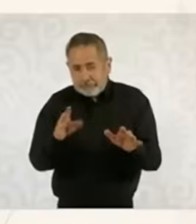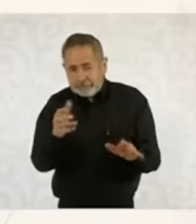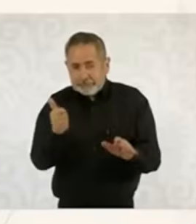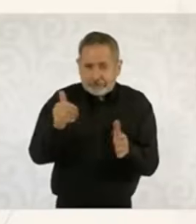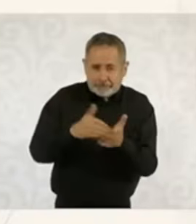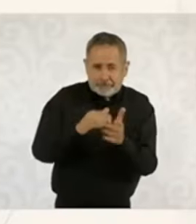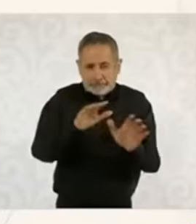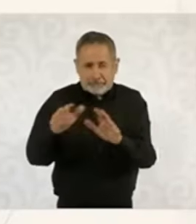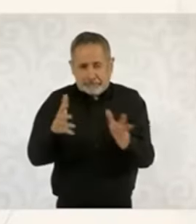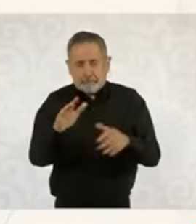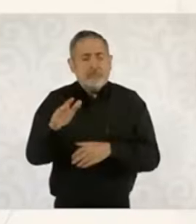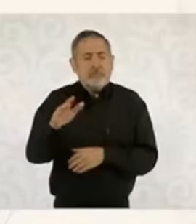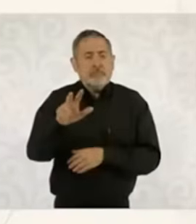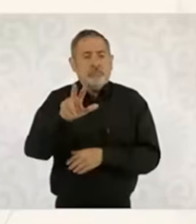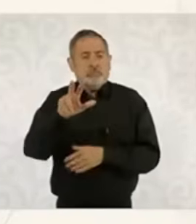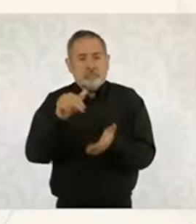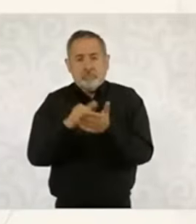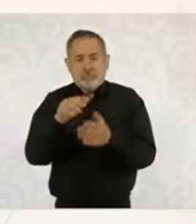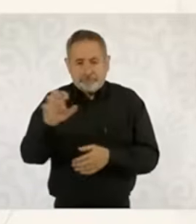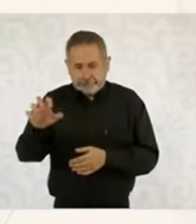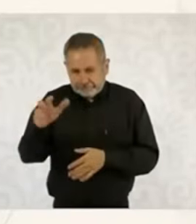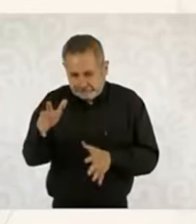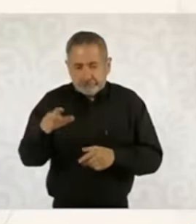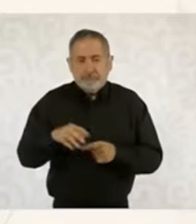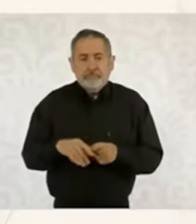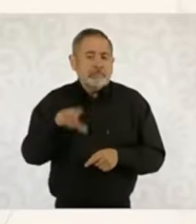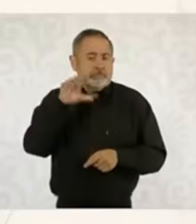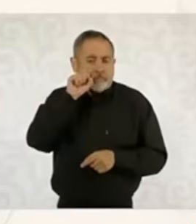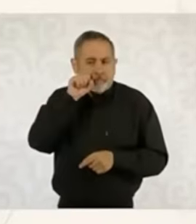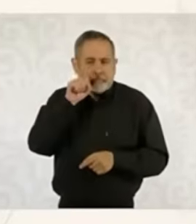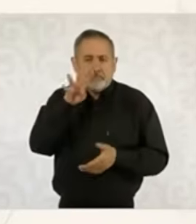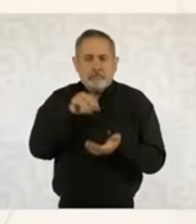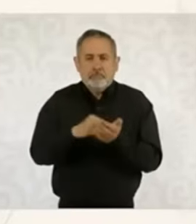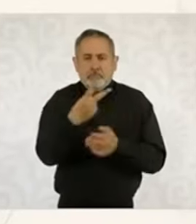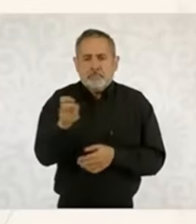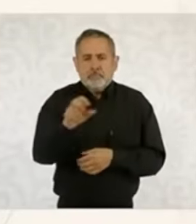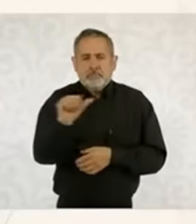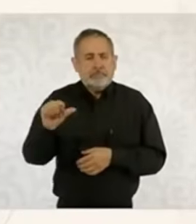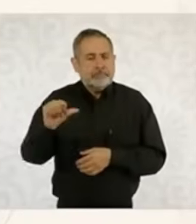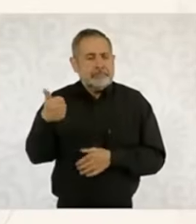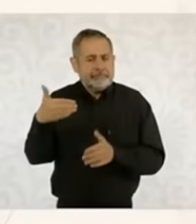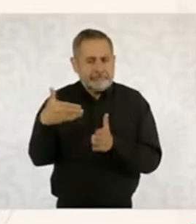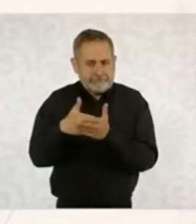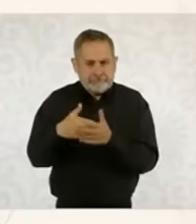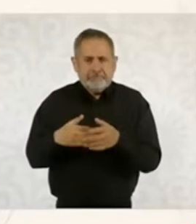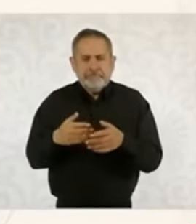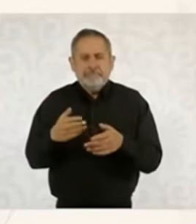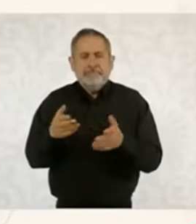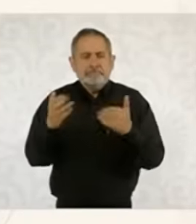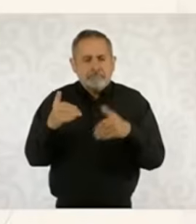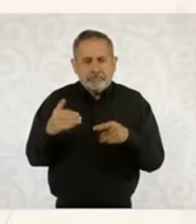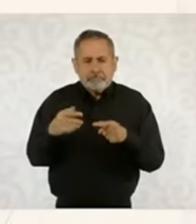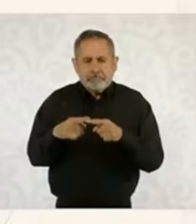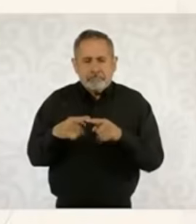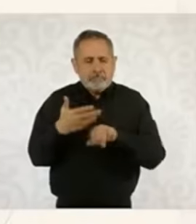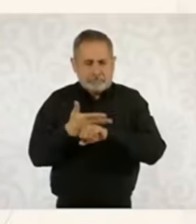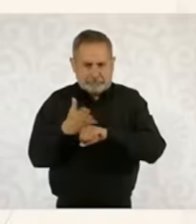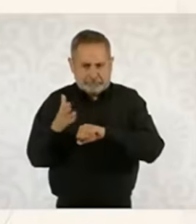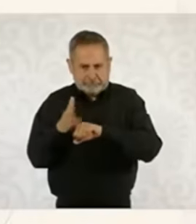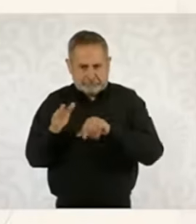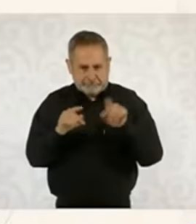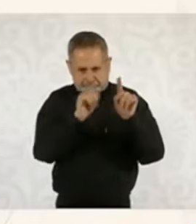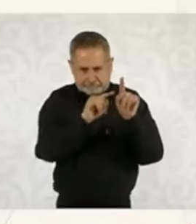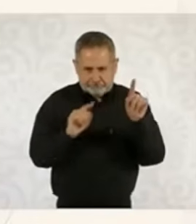6,900 y 8,500. El naranja entre 4,200 y 6,000, y en